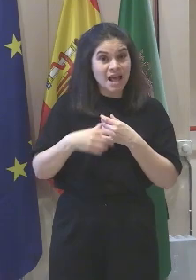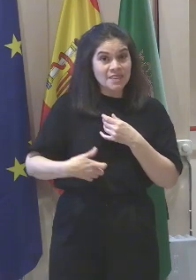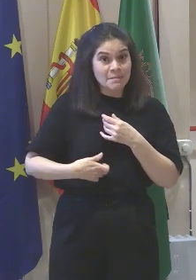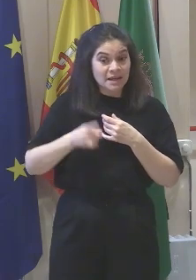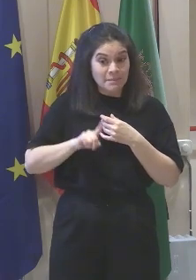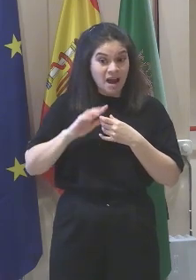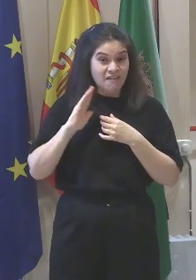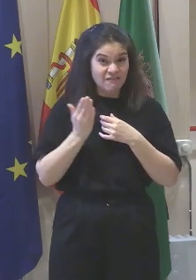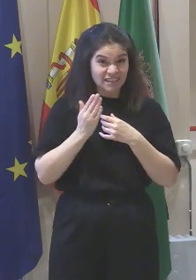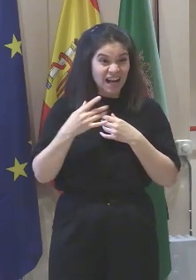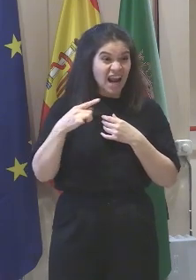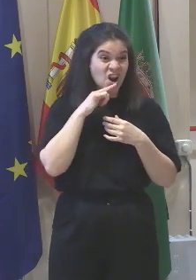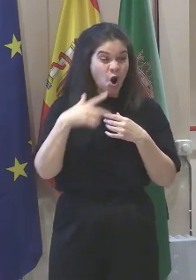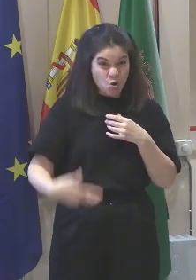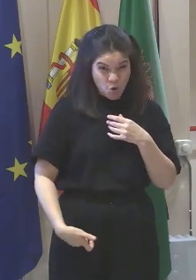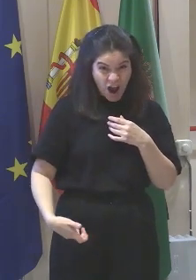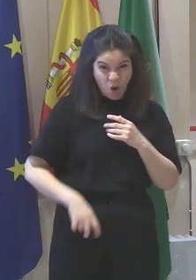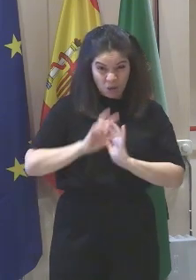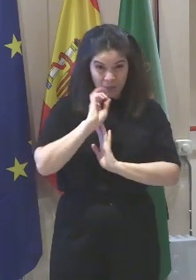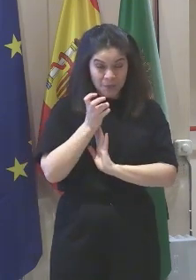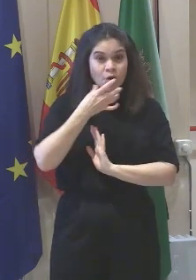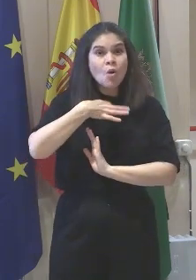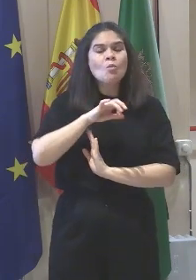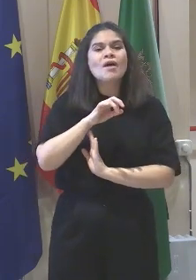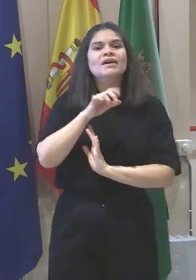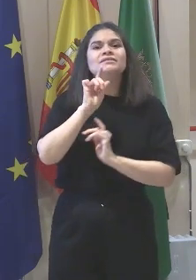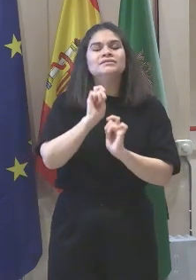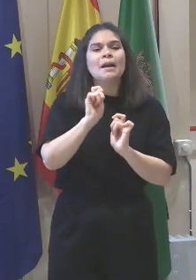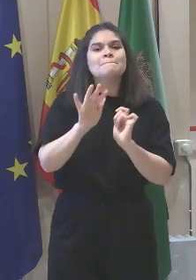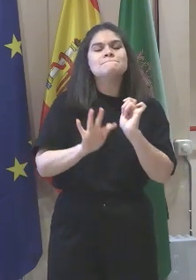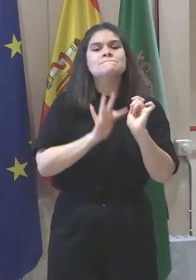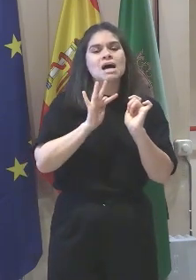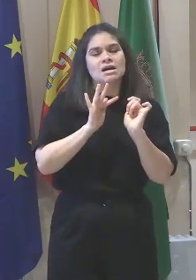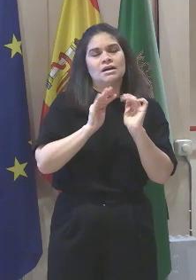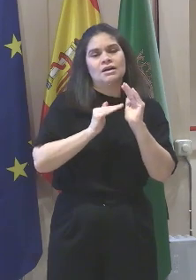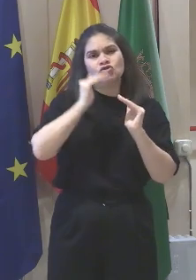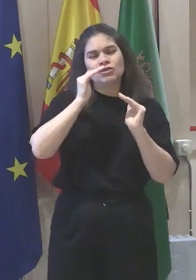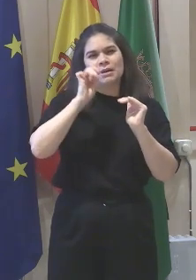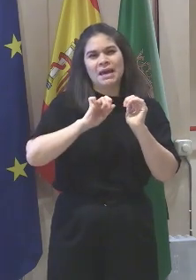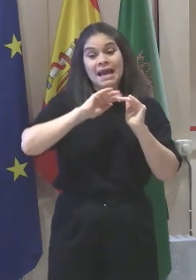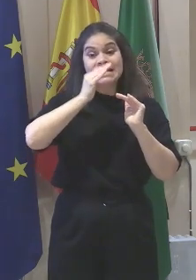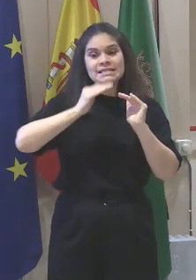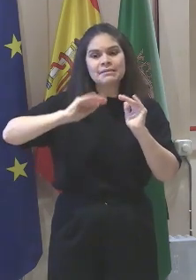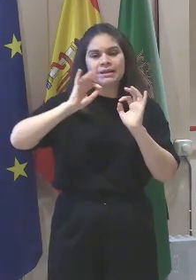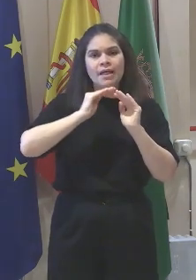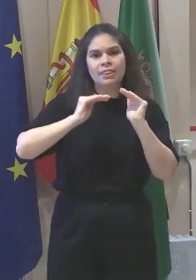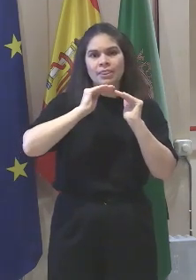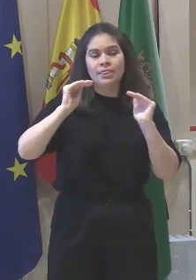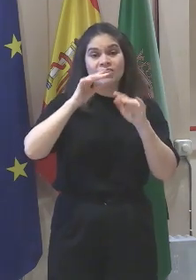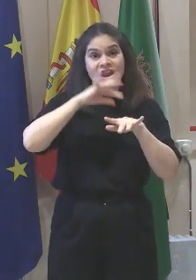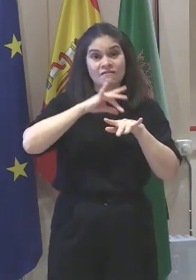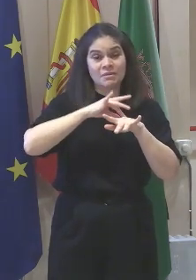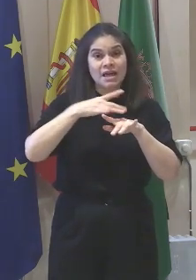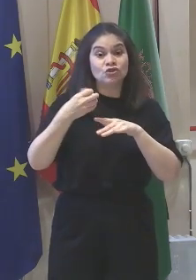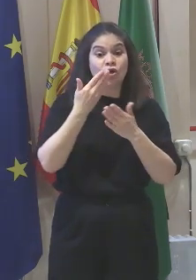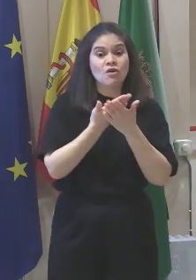liberan glucagón, etcétera, nos puedan producir mayor estabilidad de la enfermedad. Y todo ello está demostrado que si conseguimos